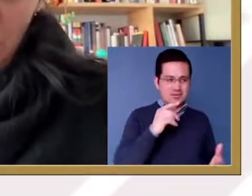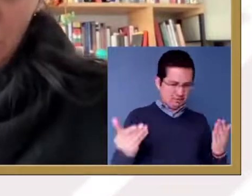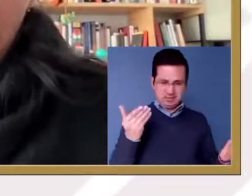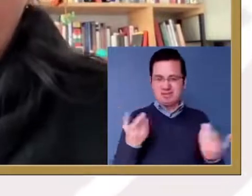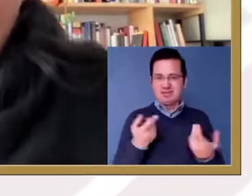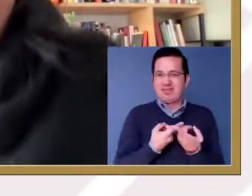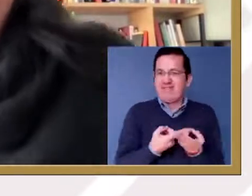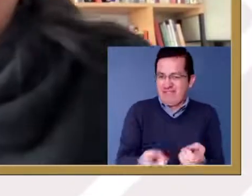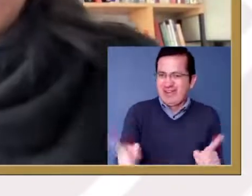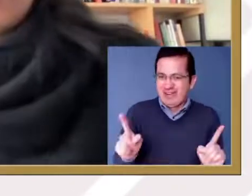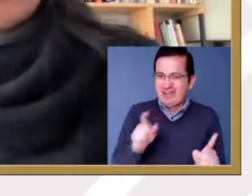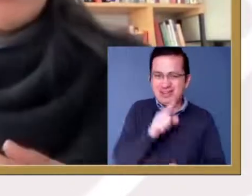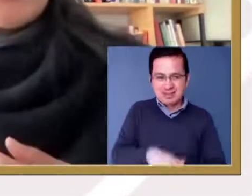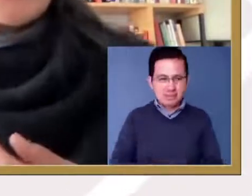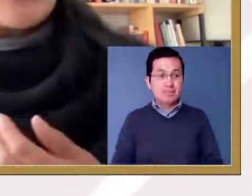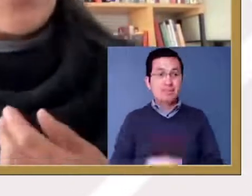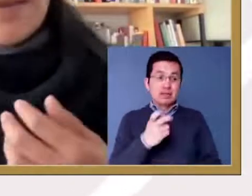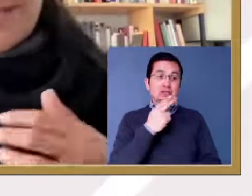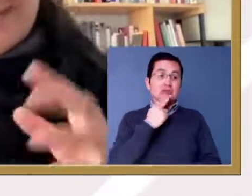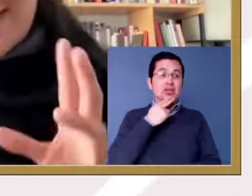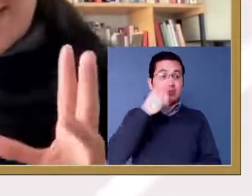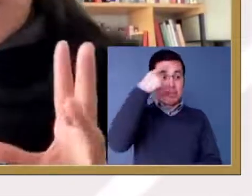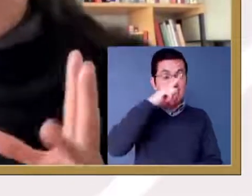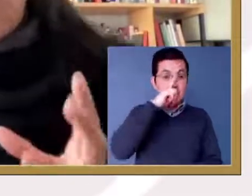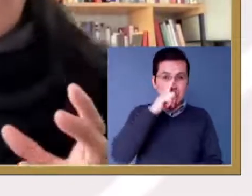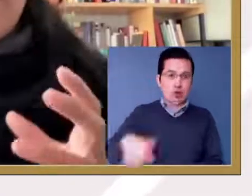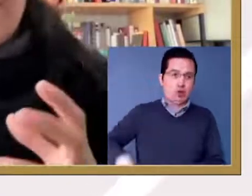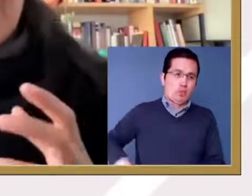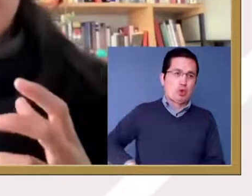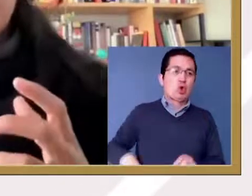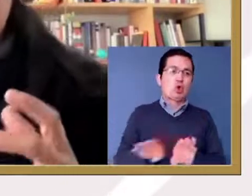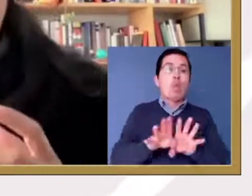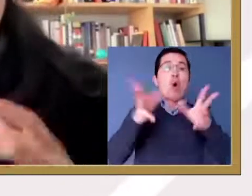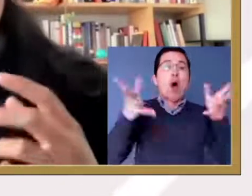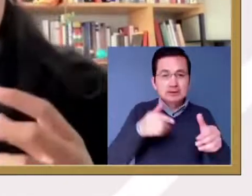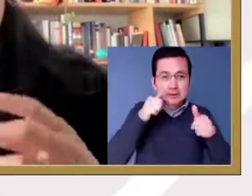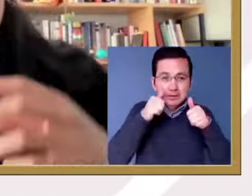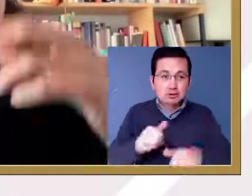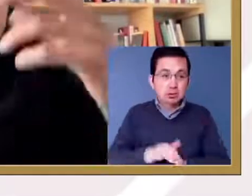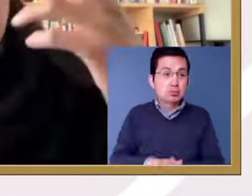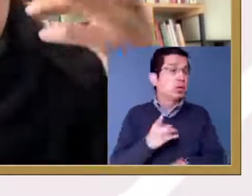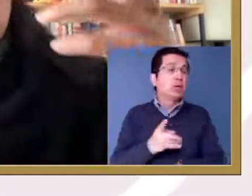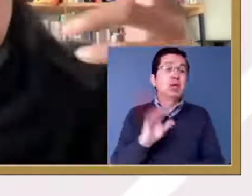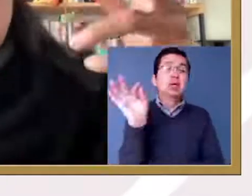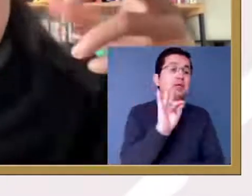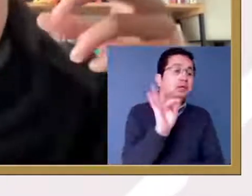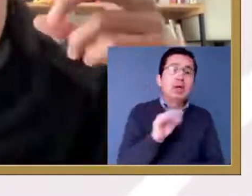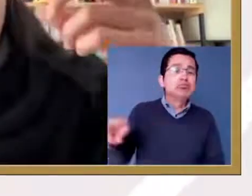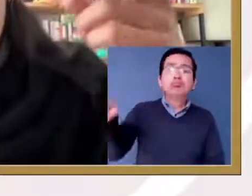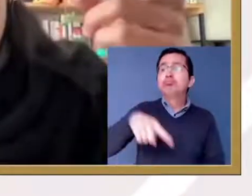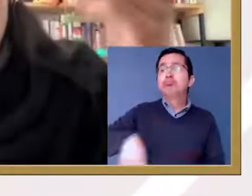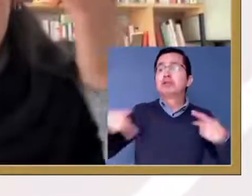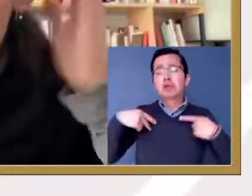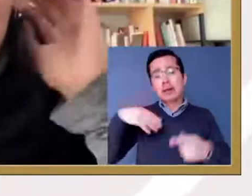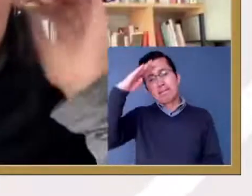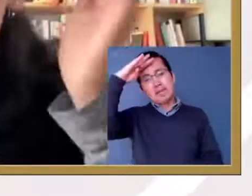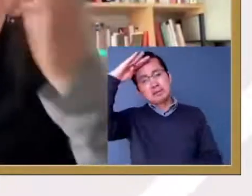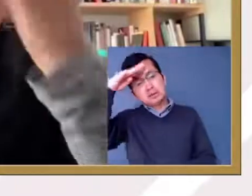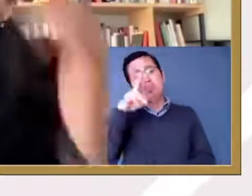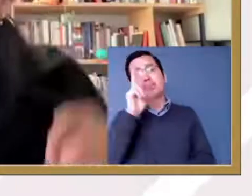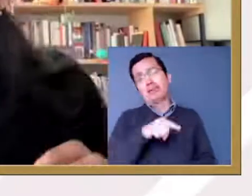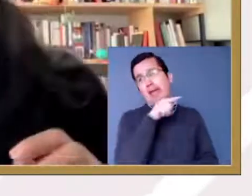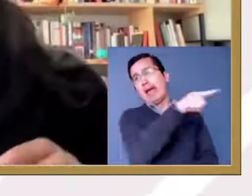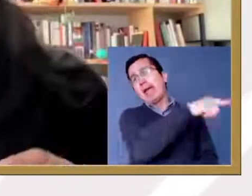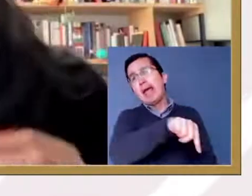respecto al problema más amplio y con la capacidad de incidencia, porque puede ser que las personas efectivamente pues tienen esta percepción altísima de discriminación y